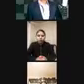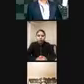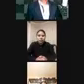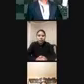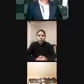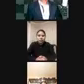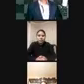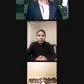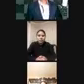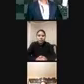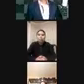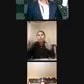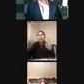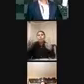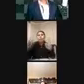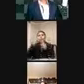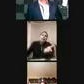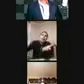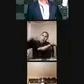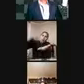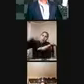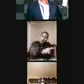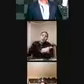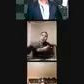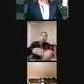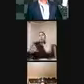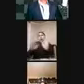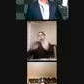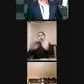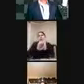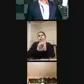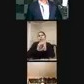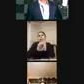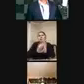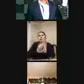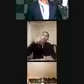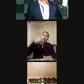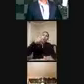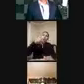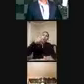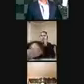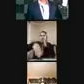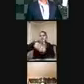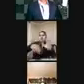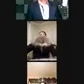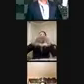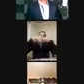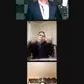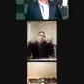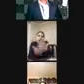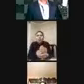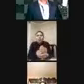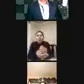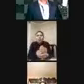lento, que él diga coco, pelota, cualquier palabra, pero que sea lentita, y usted ayúdele.